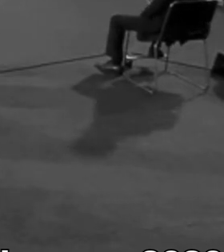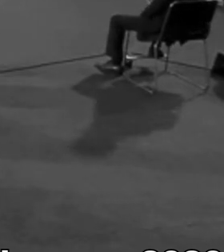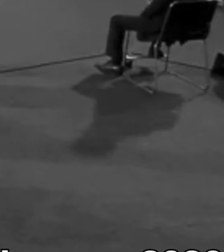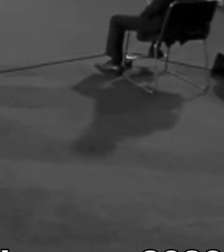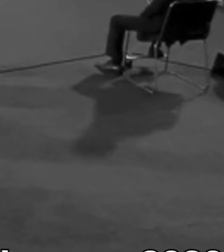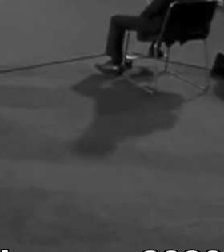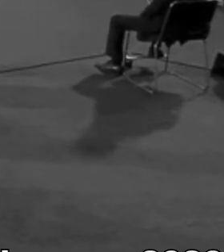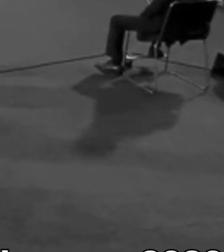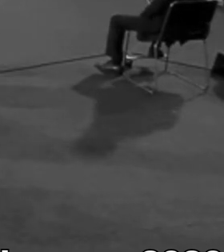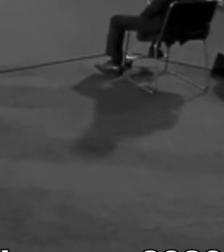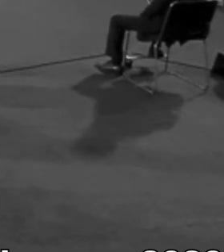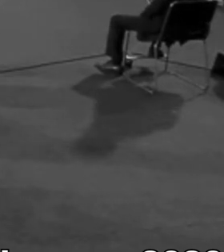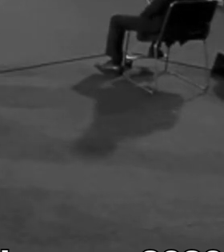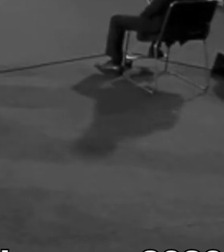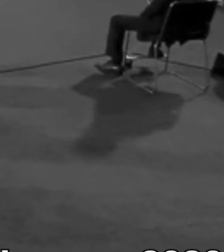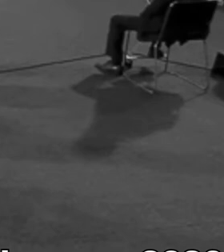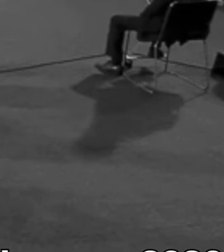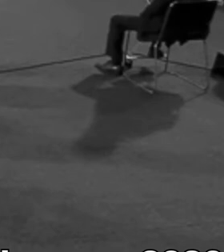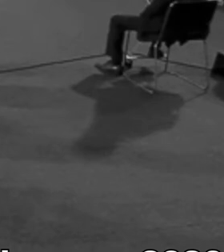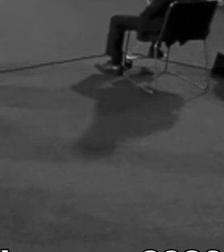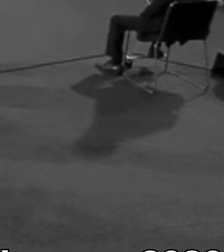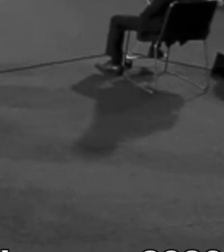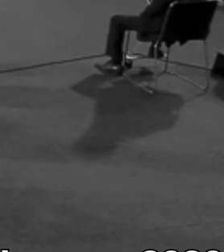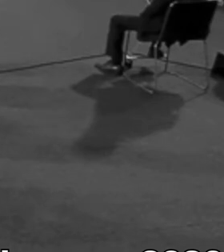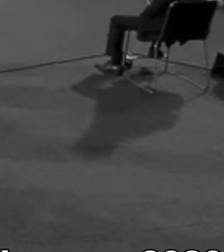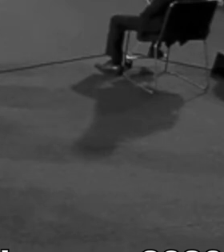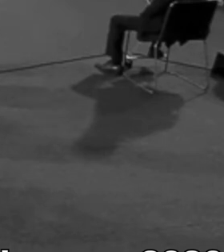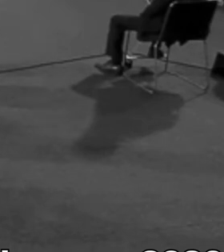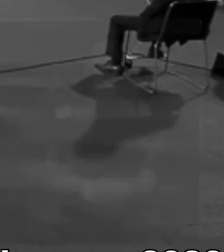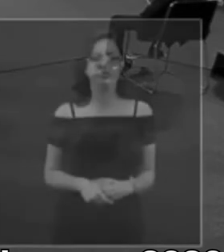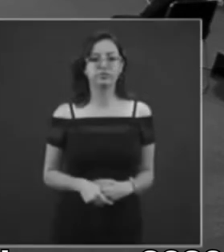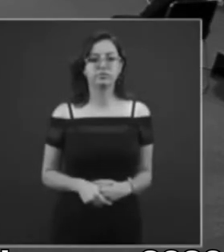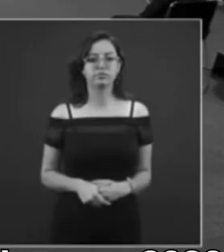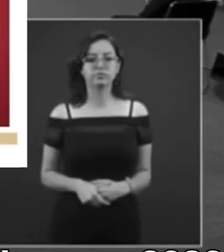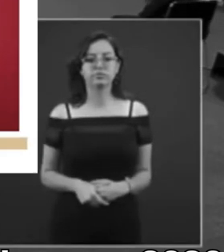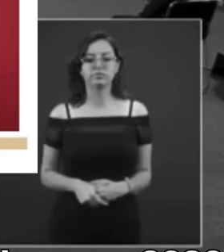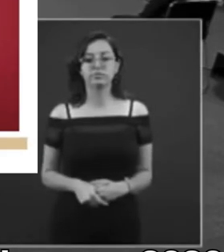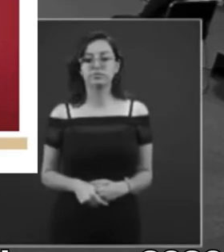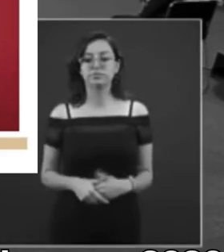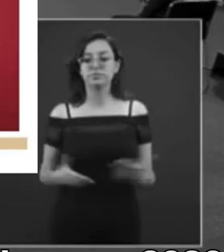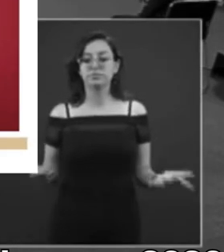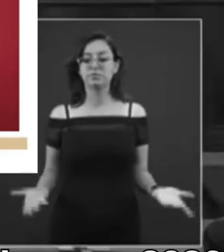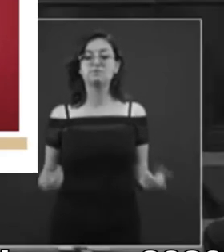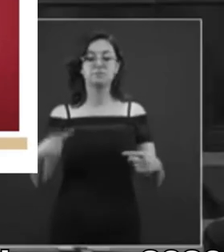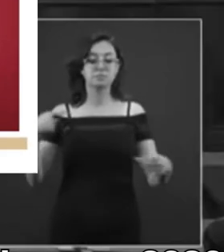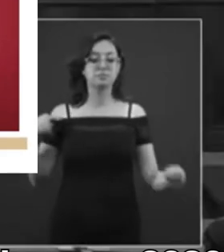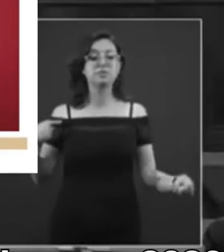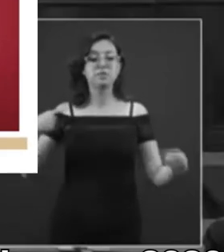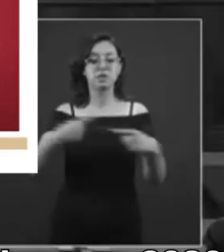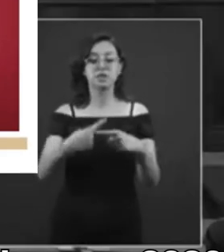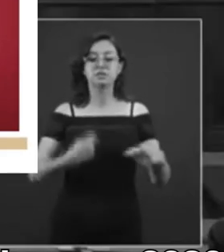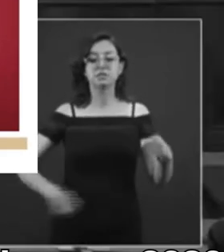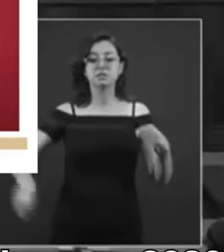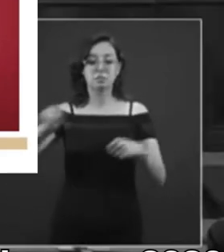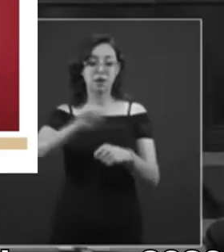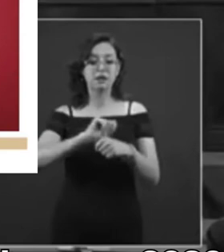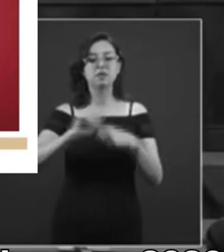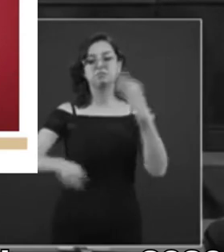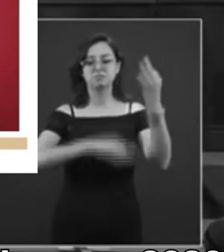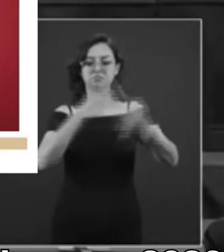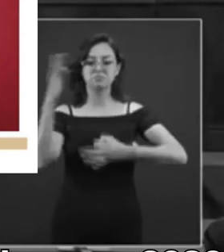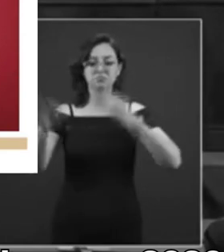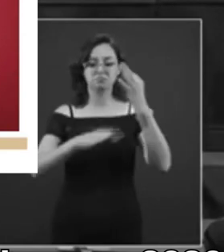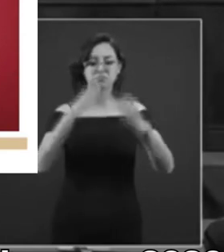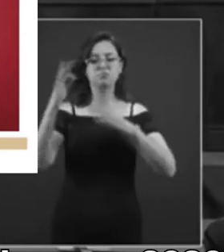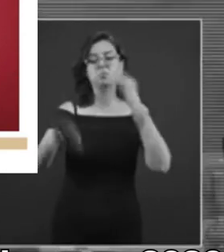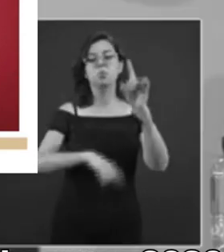y en la última semana hemos compartido esta noticia positiva de que no sólo por observación